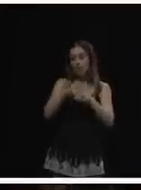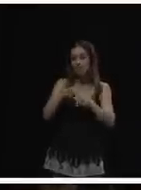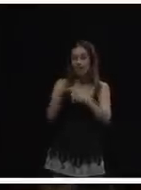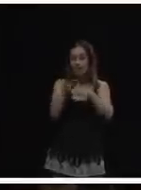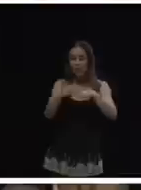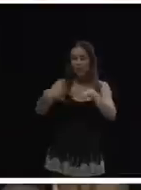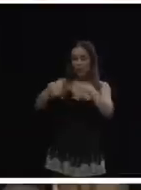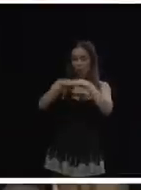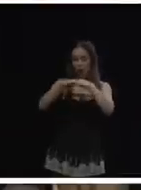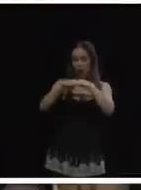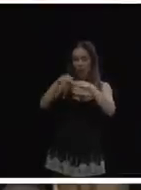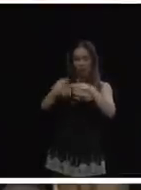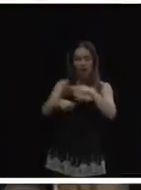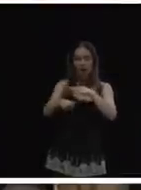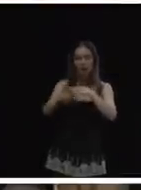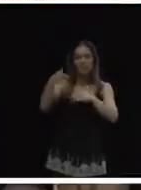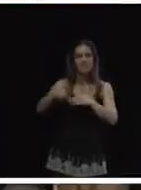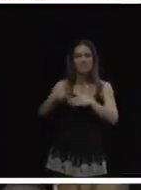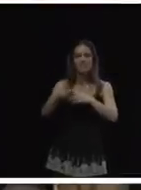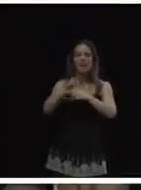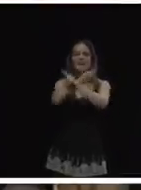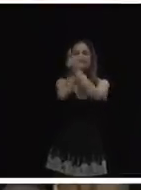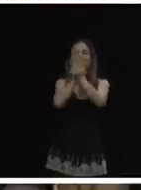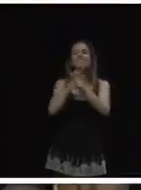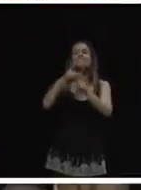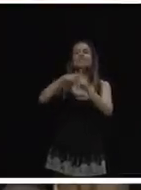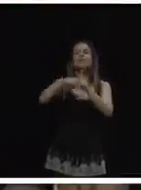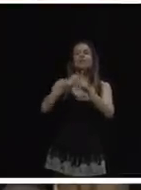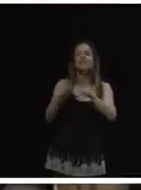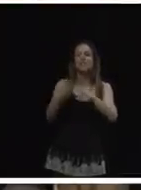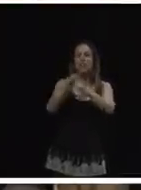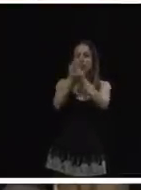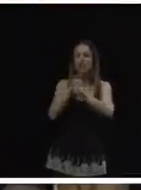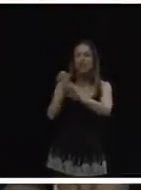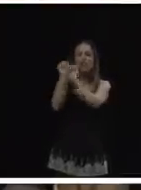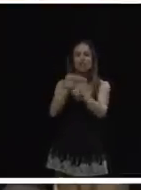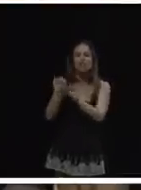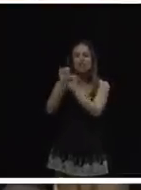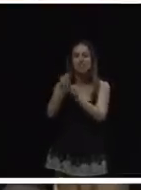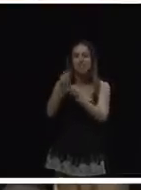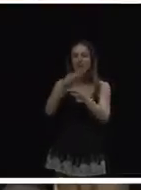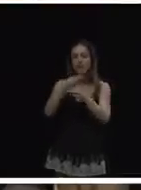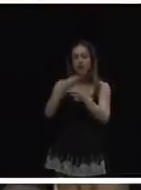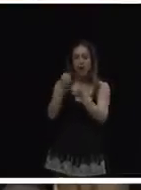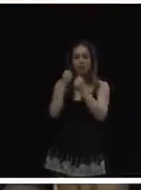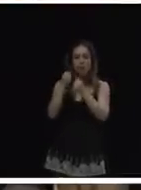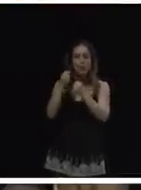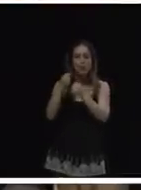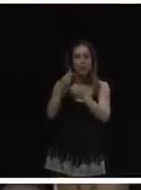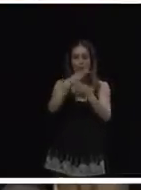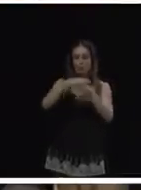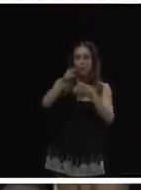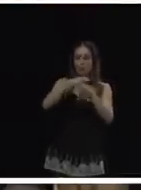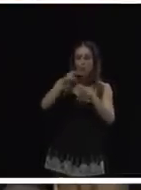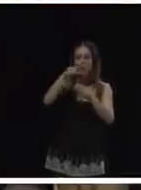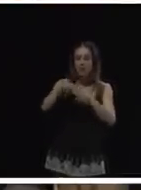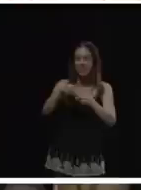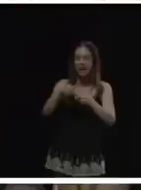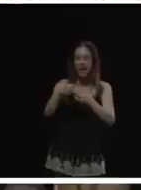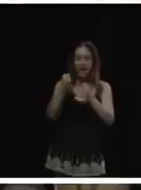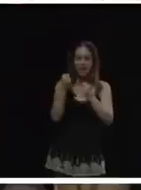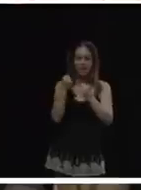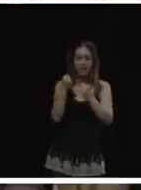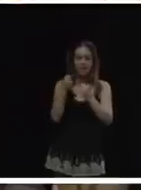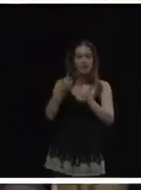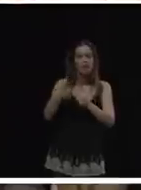referencia internacional, para proteger nuestras pensiones públicas de esa tensión que siempre intentaba empobrecerla